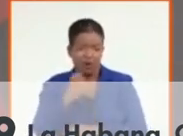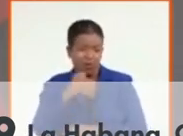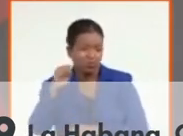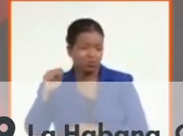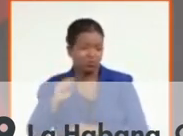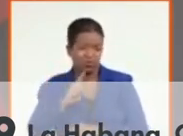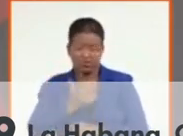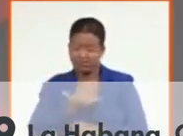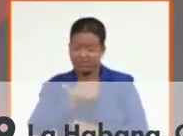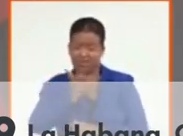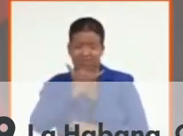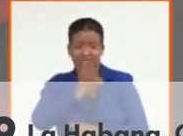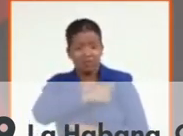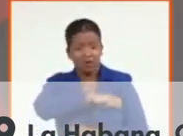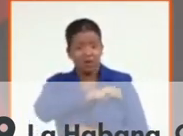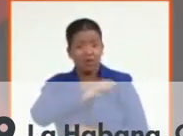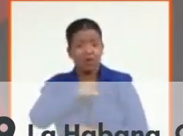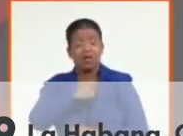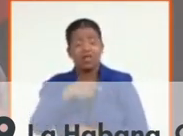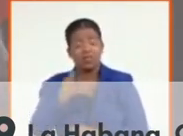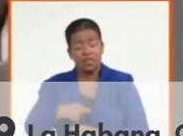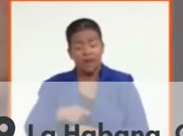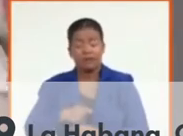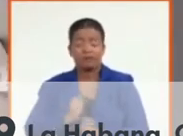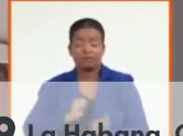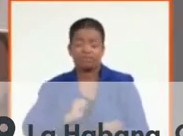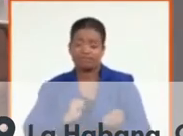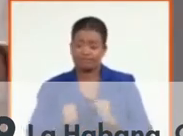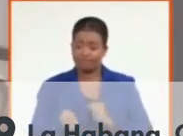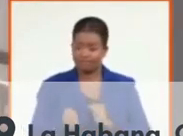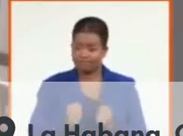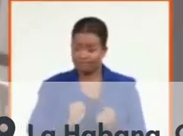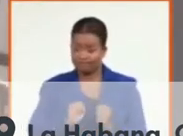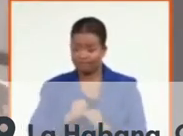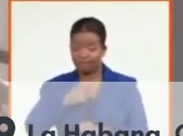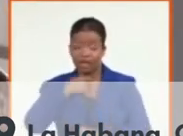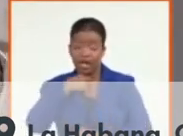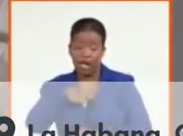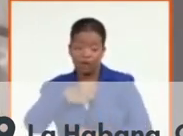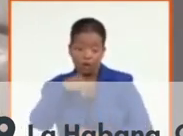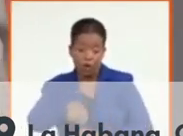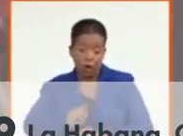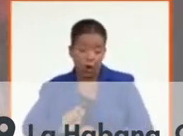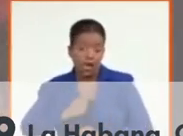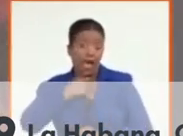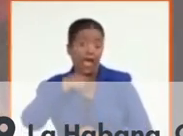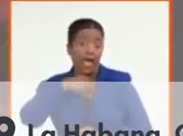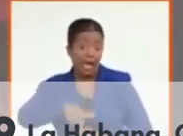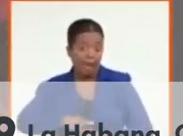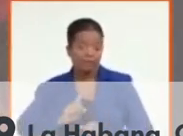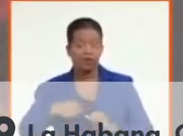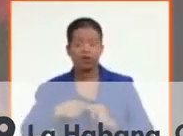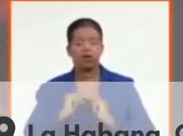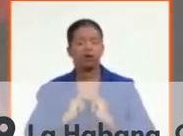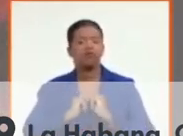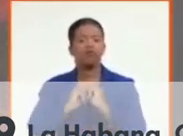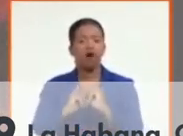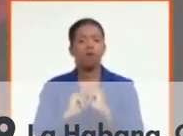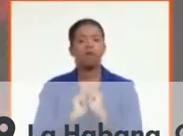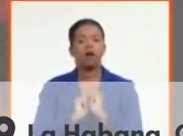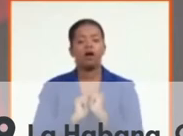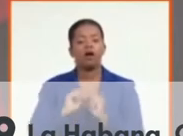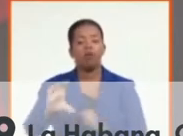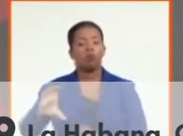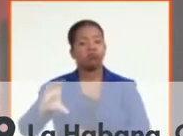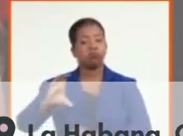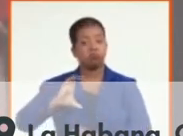situación que hay que hay que enfrentar si nosotros anunciamos hoy un incremento de salario